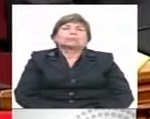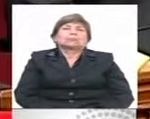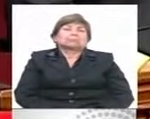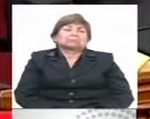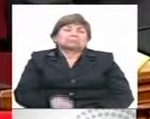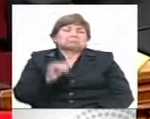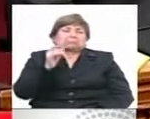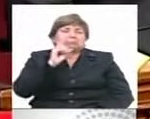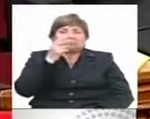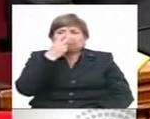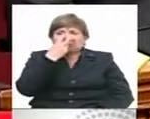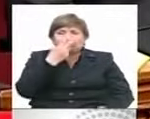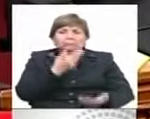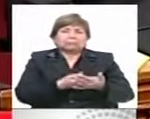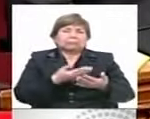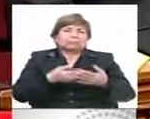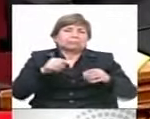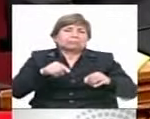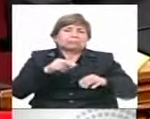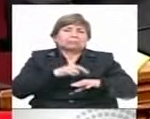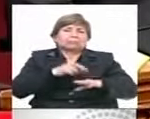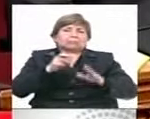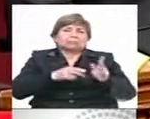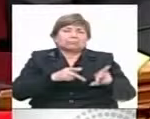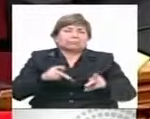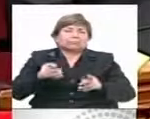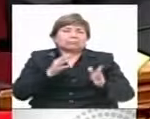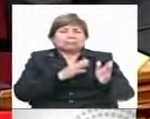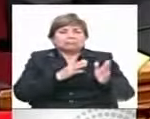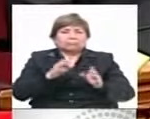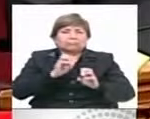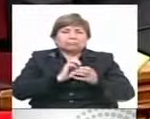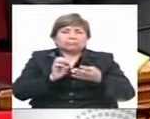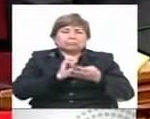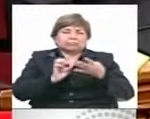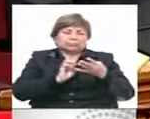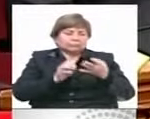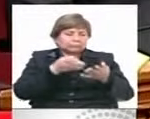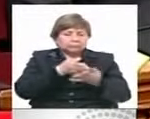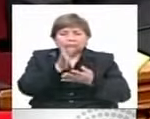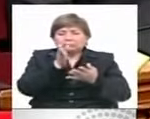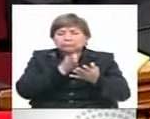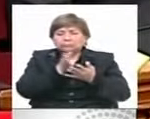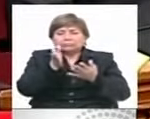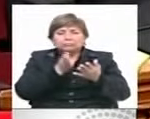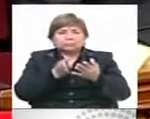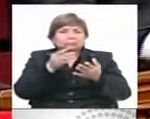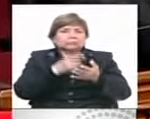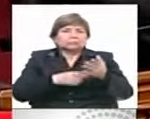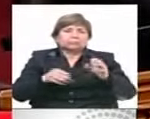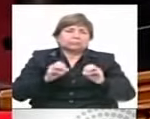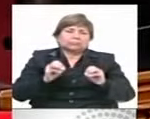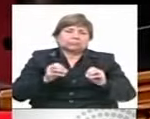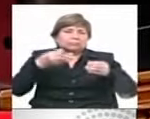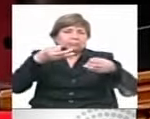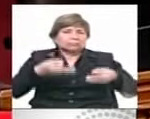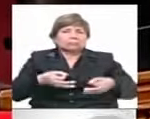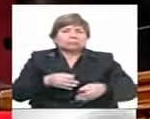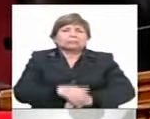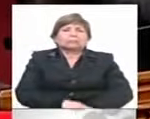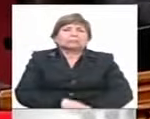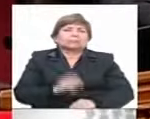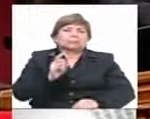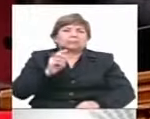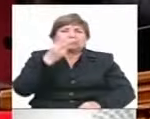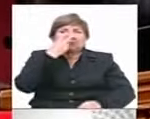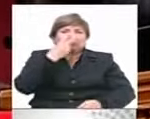veo en este plan algo estructurado, ordenado, estratégico para generar recursos. Francamente, no lo